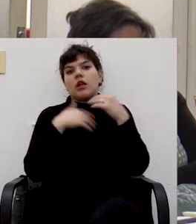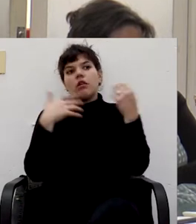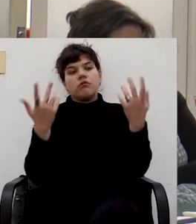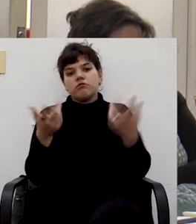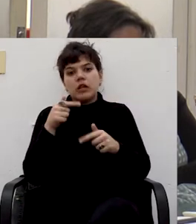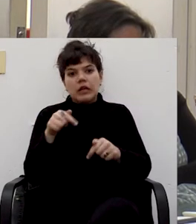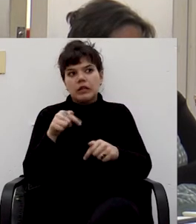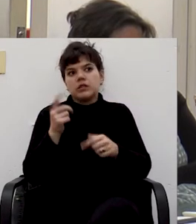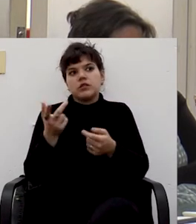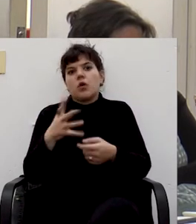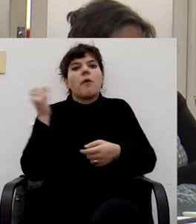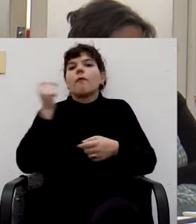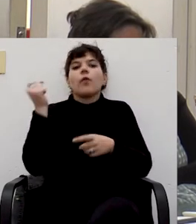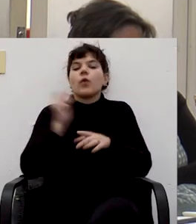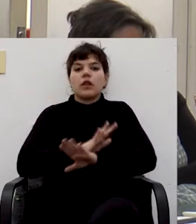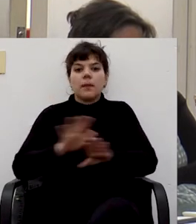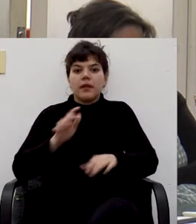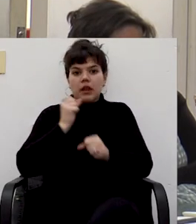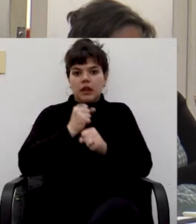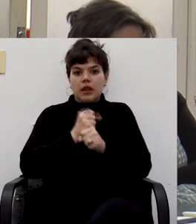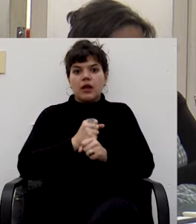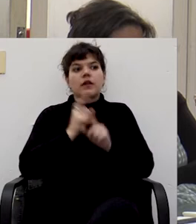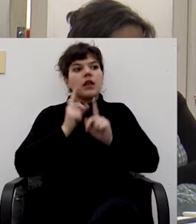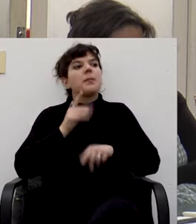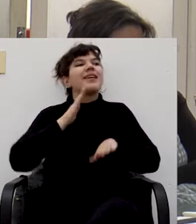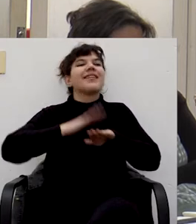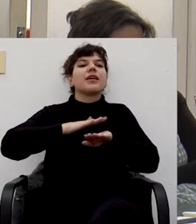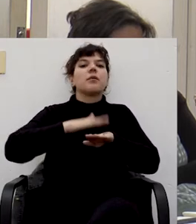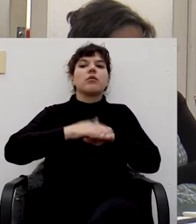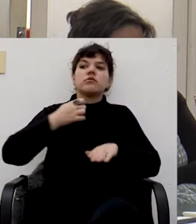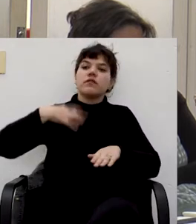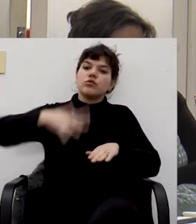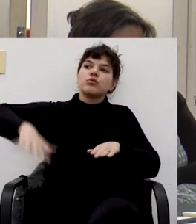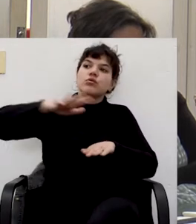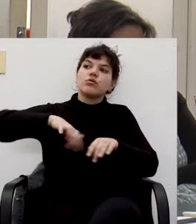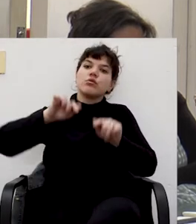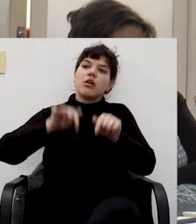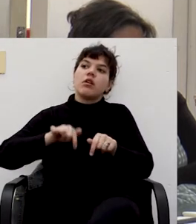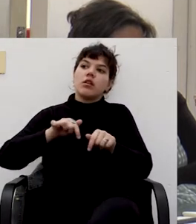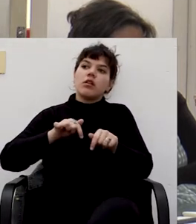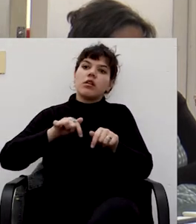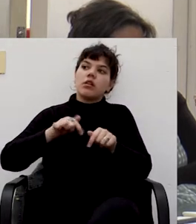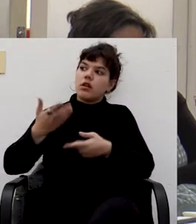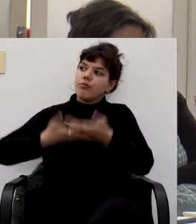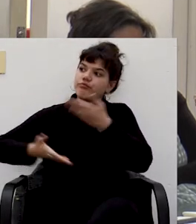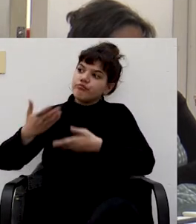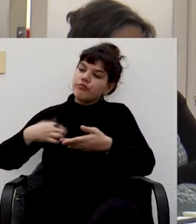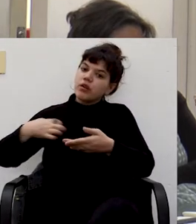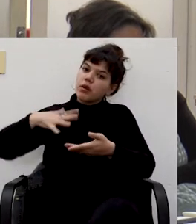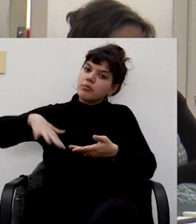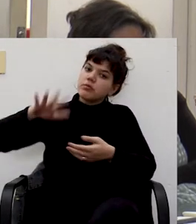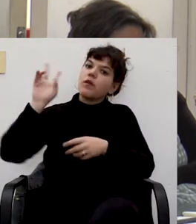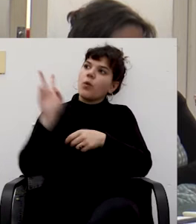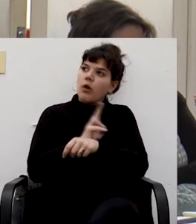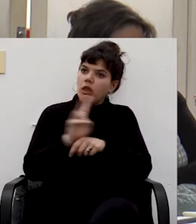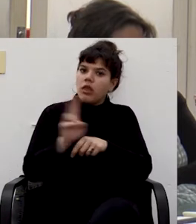es un eje fundamental de trabajo. El tema de la corresponsabilidad social, ¿no? La corresponsabilidad en el cuidado, ¿no?